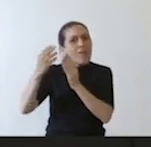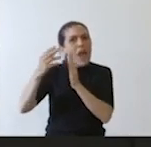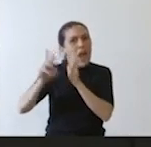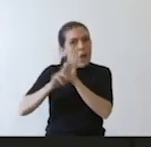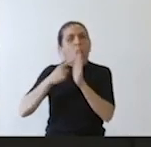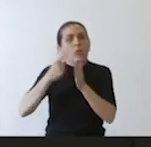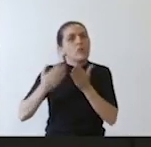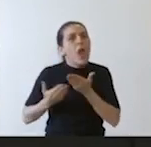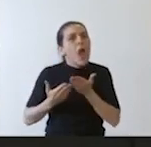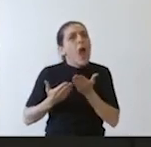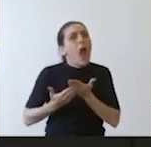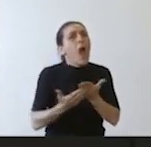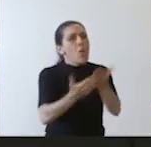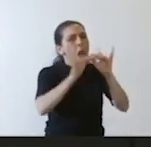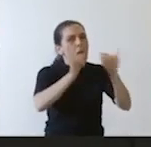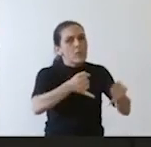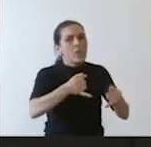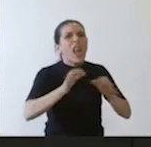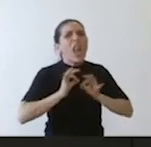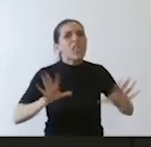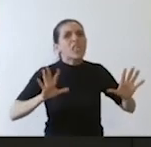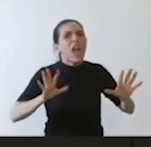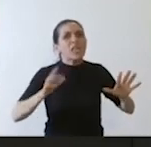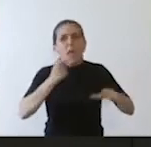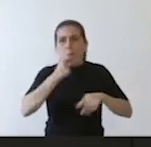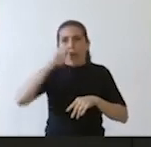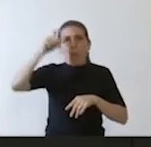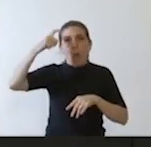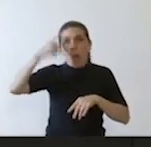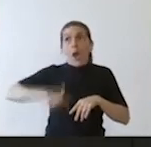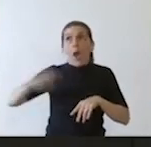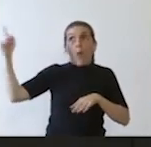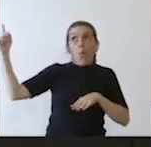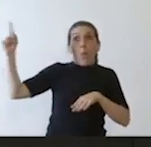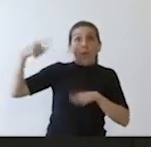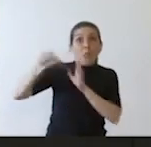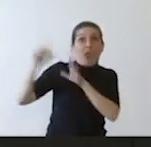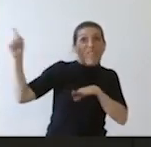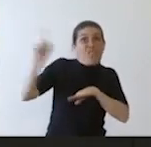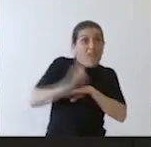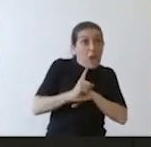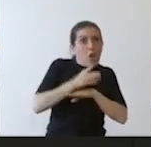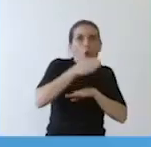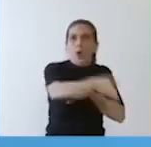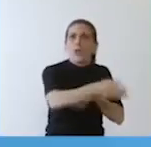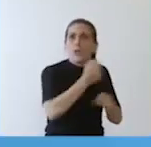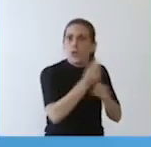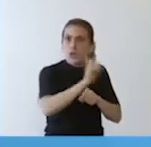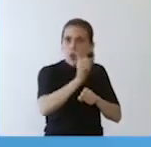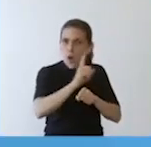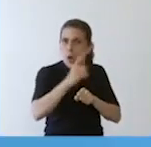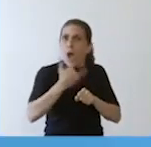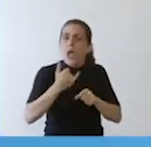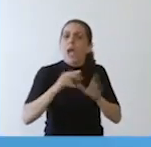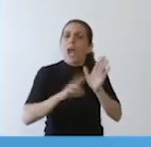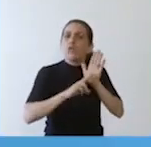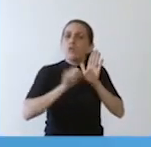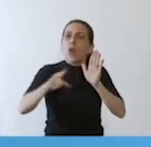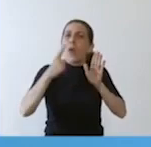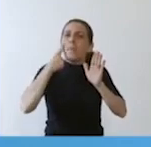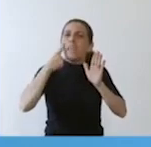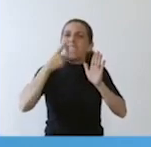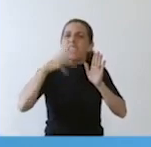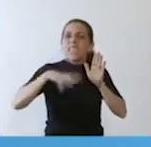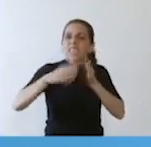avala la licencia para las personas que tengan indicación sanitaria. De vuelta, como es una situación dinámica, lo que dice la resolución ministerial es que es en función